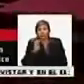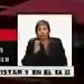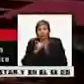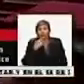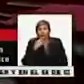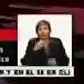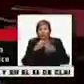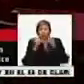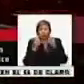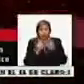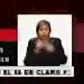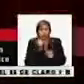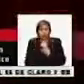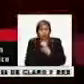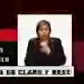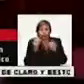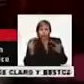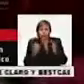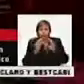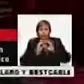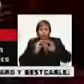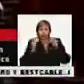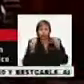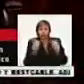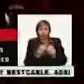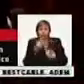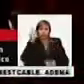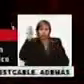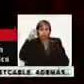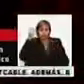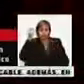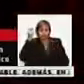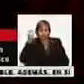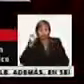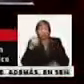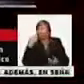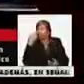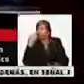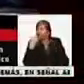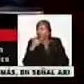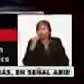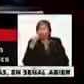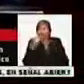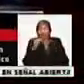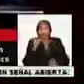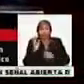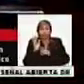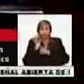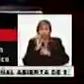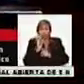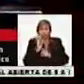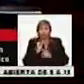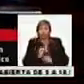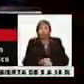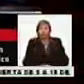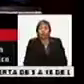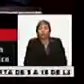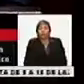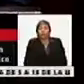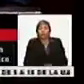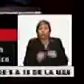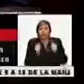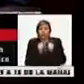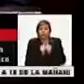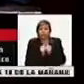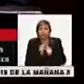La Agrupación de Trabajadores Apristas del Congreso de la República, siempre identificado con